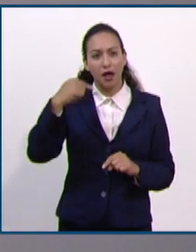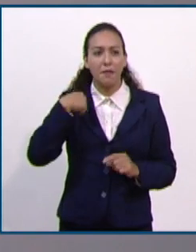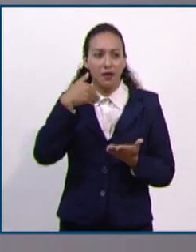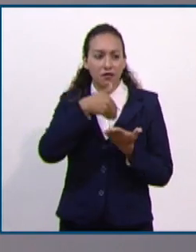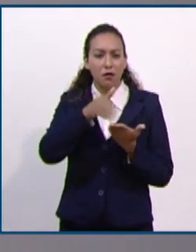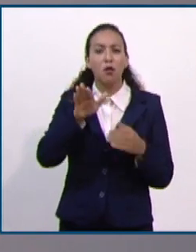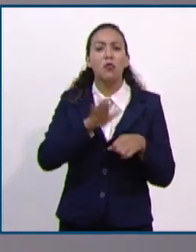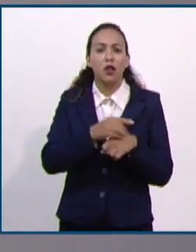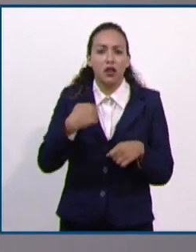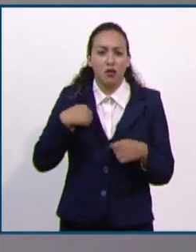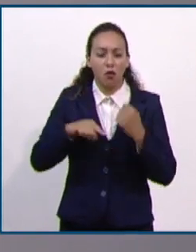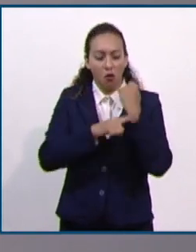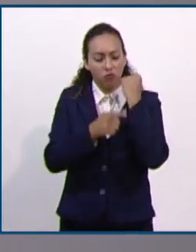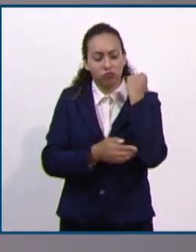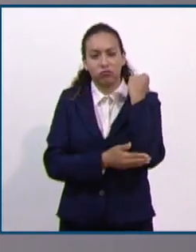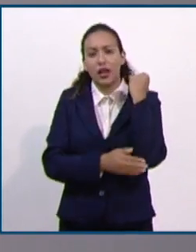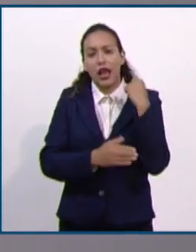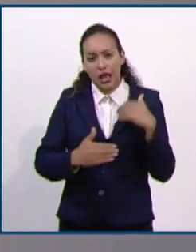su condición de embarazo,